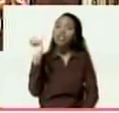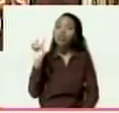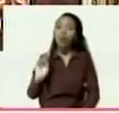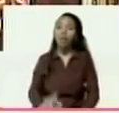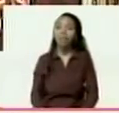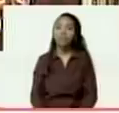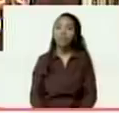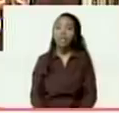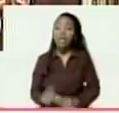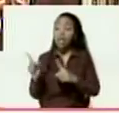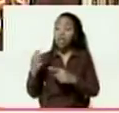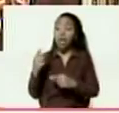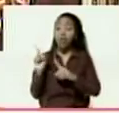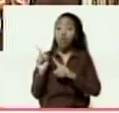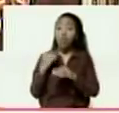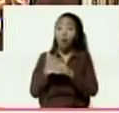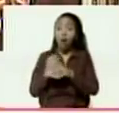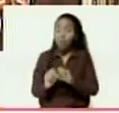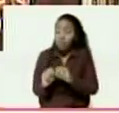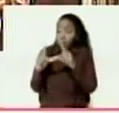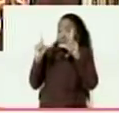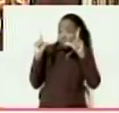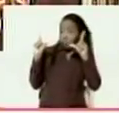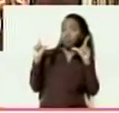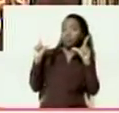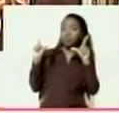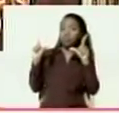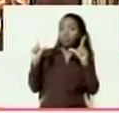Y estaban impresionados y me decían: